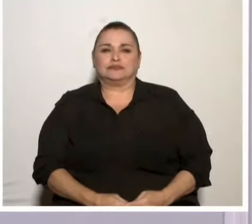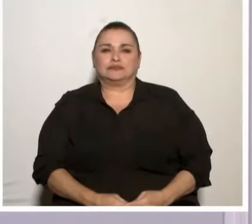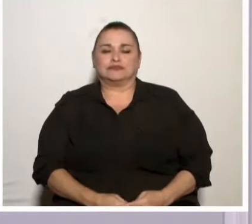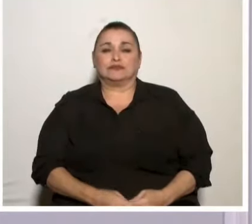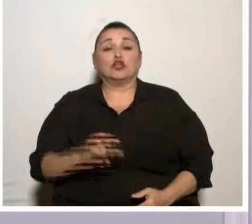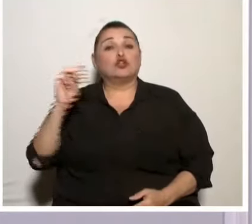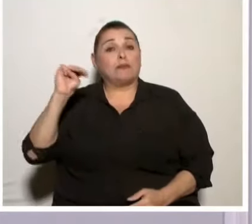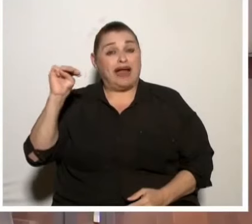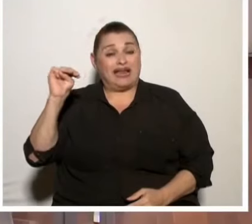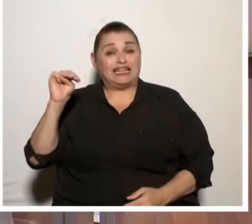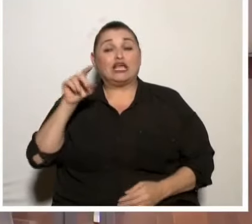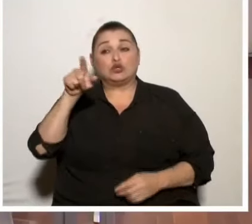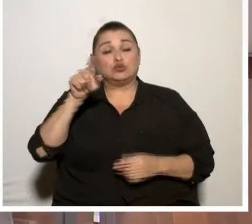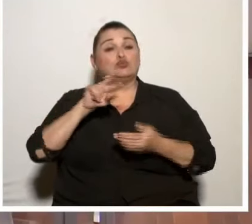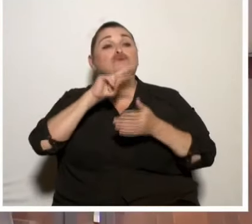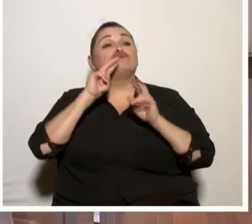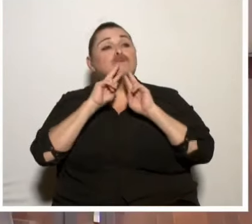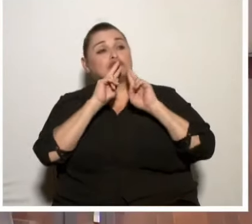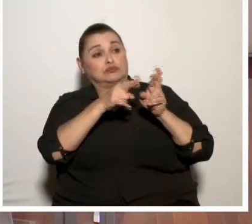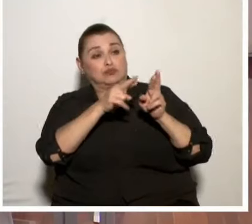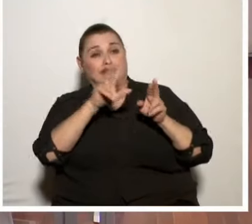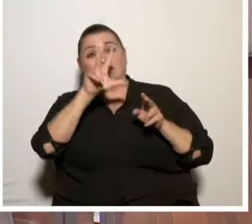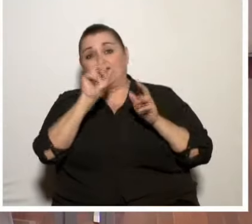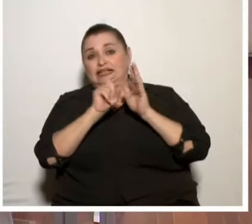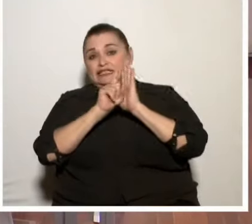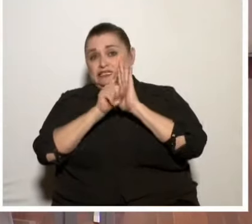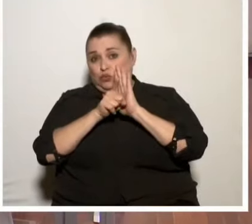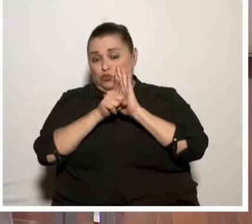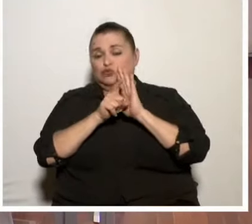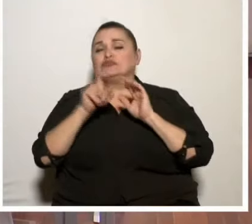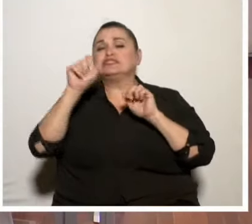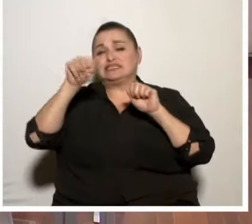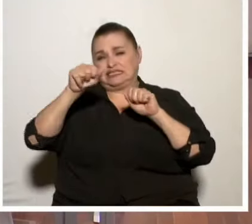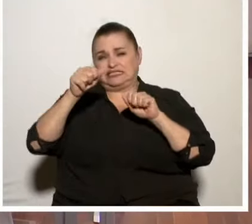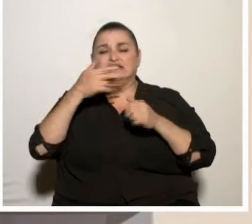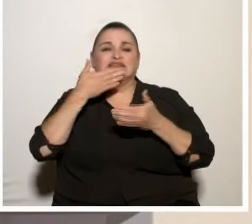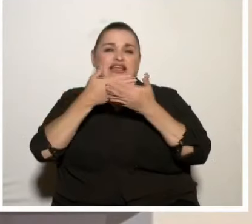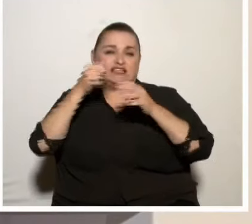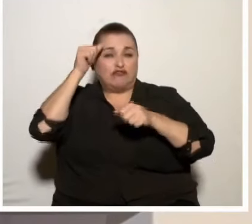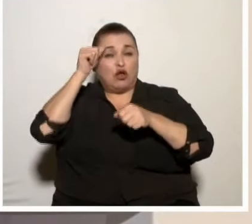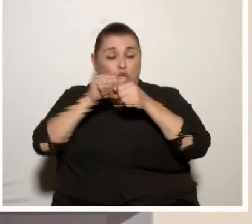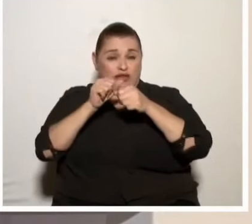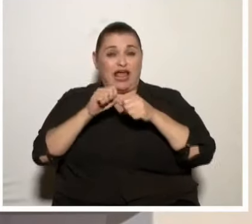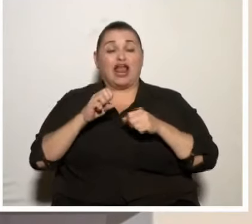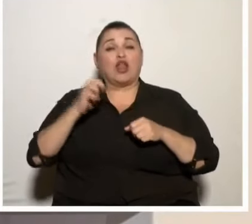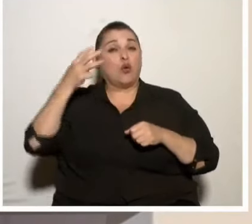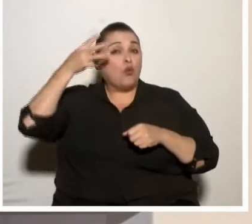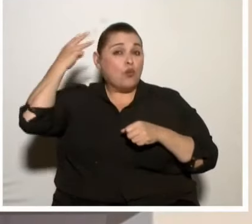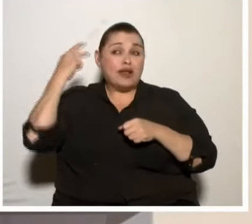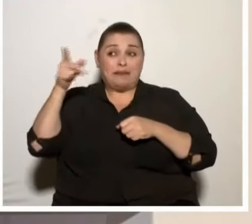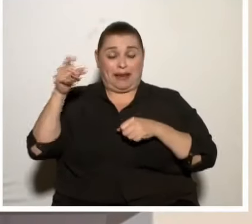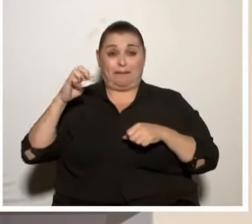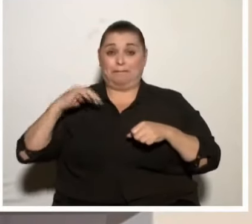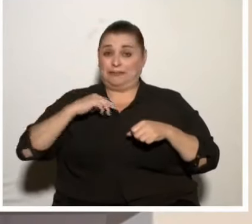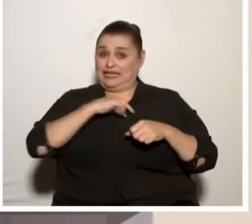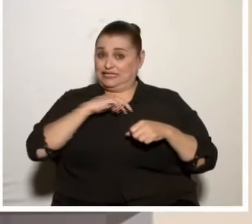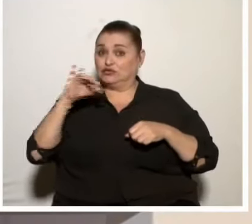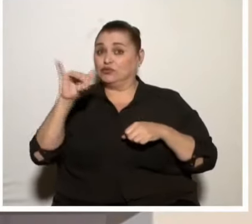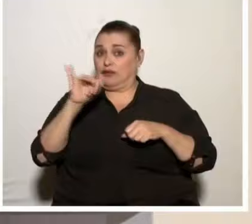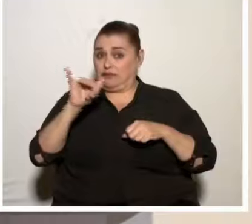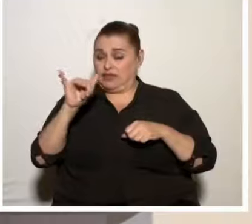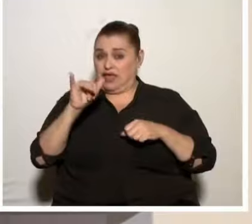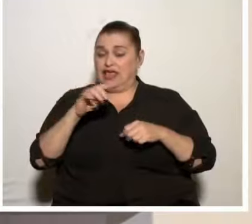Don Martín, su réplica, 30 segundos. Sí, gracias. Nada más recordarle a don Welmer, él ha sido ministro,